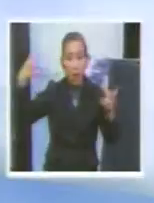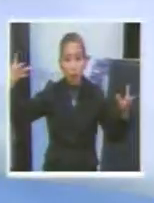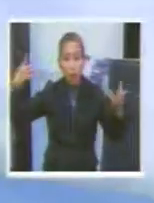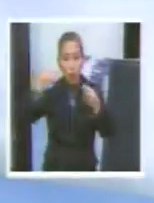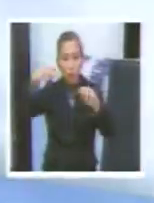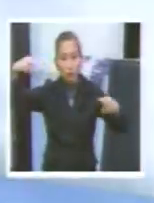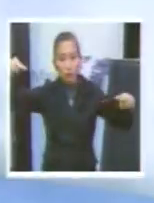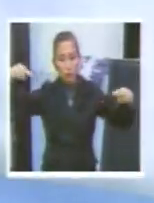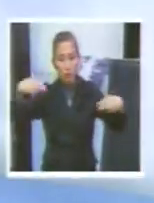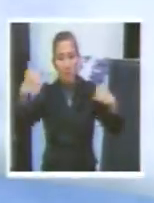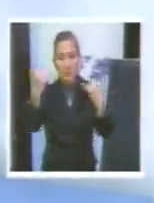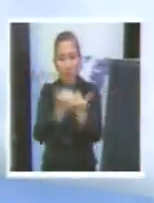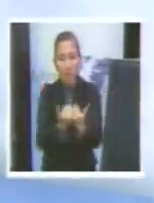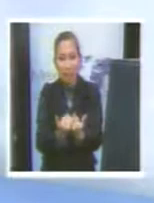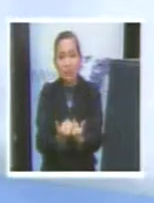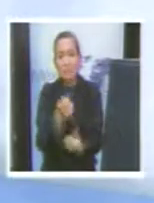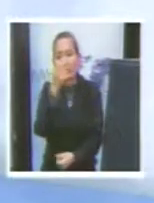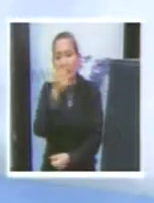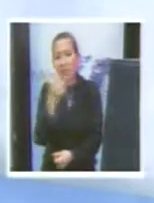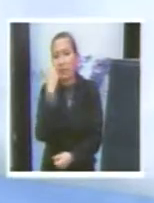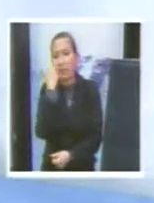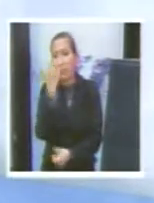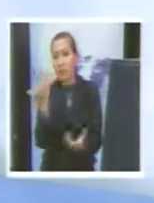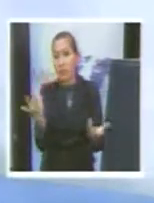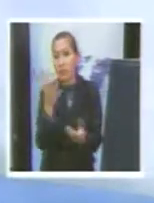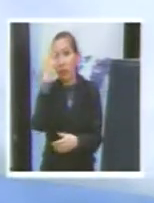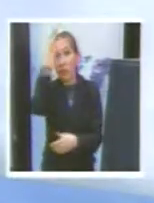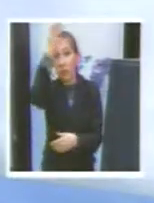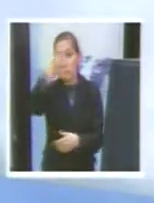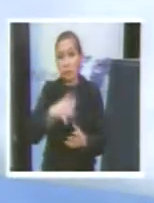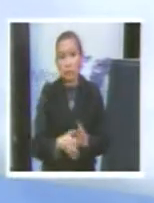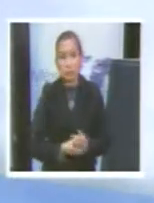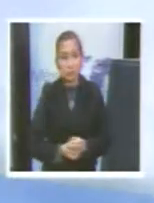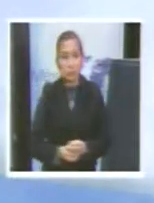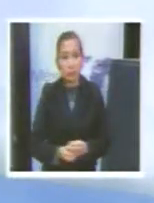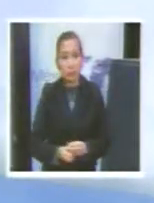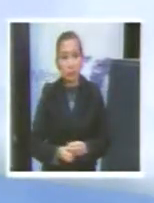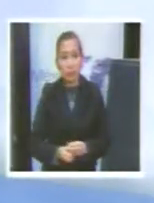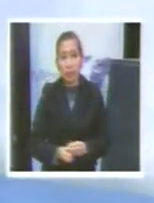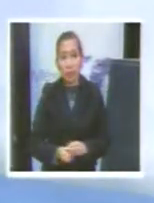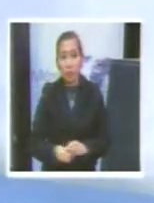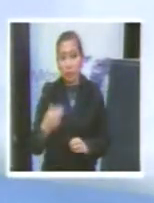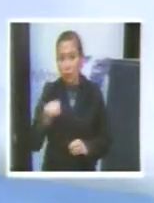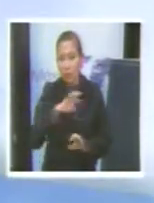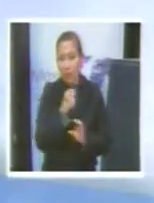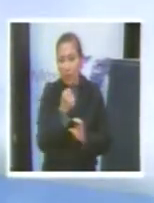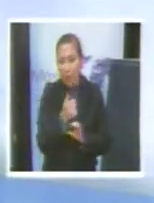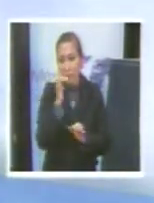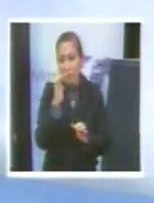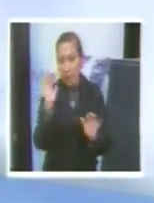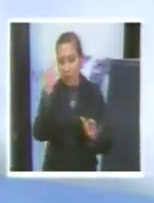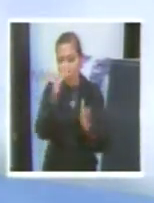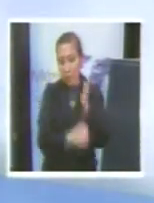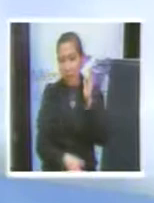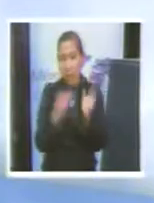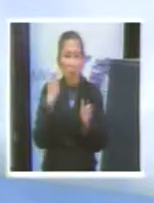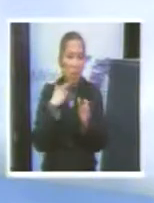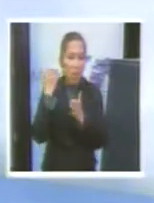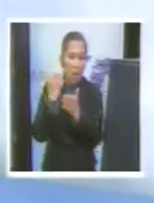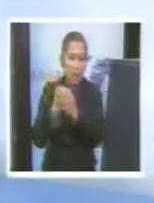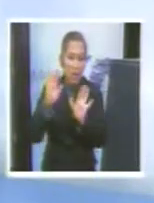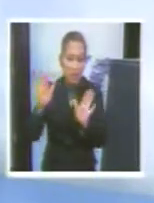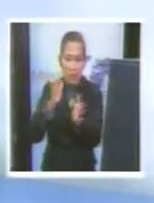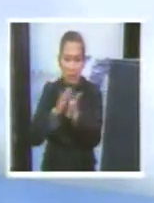conjunto de qué es lo que queremos hacia el futuro. Prácticamente hemos terminado el capítulo político y